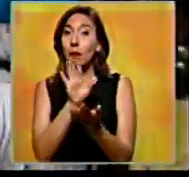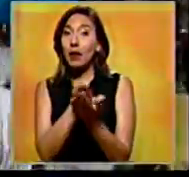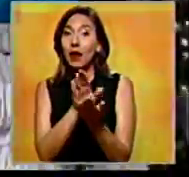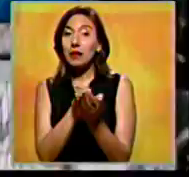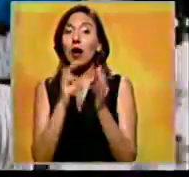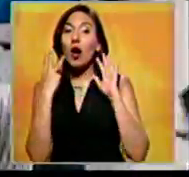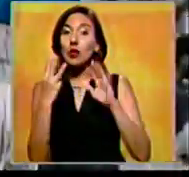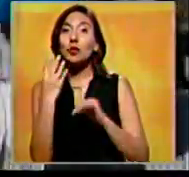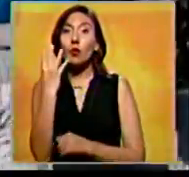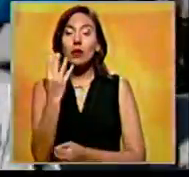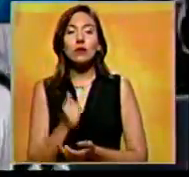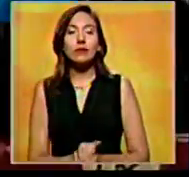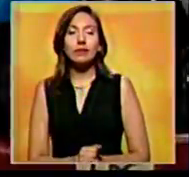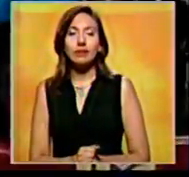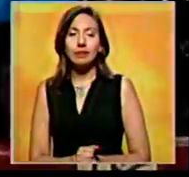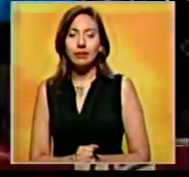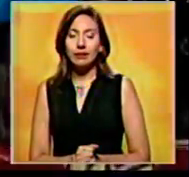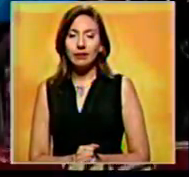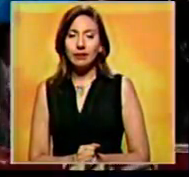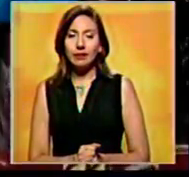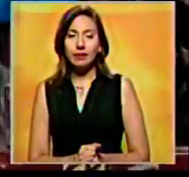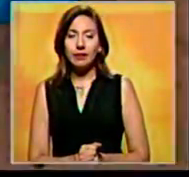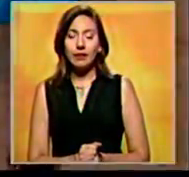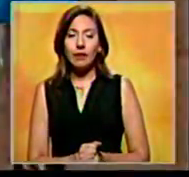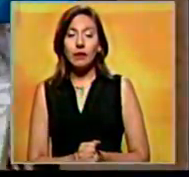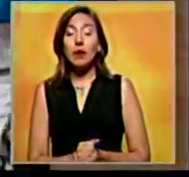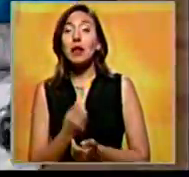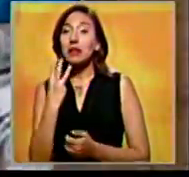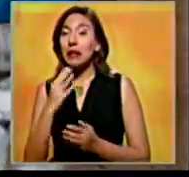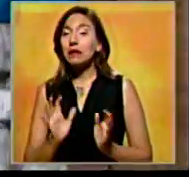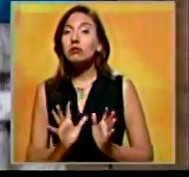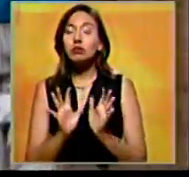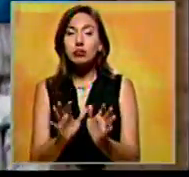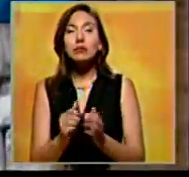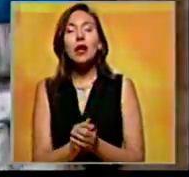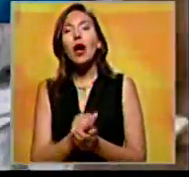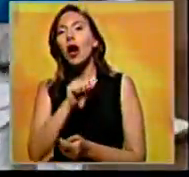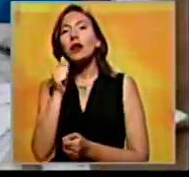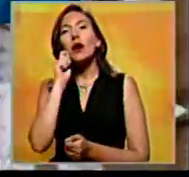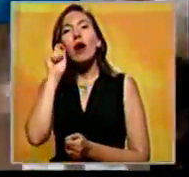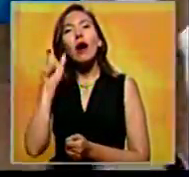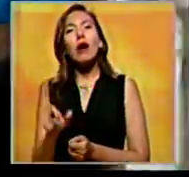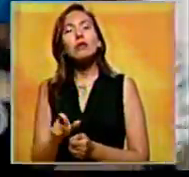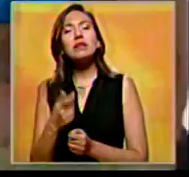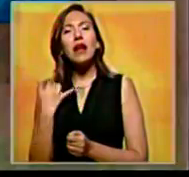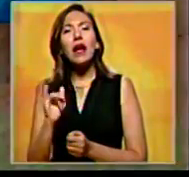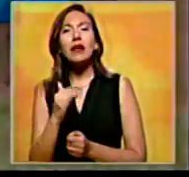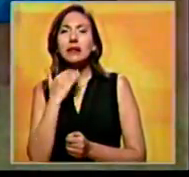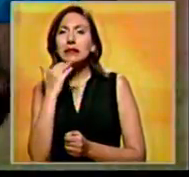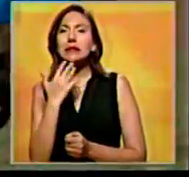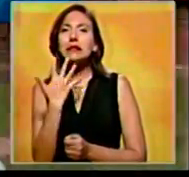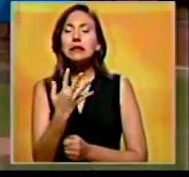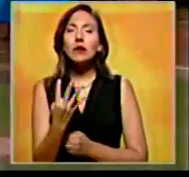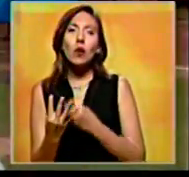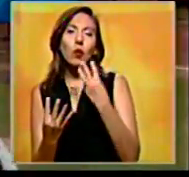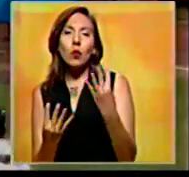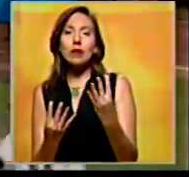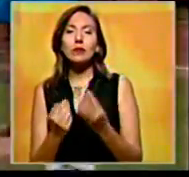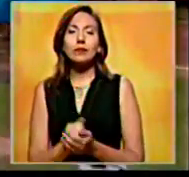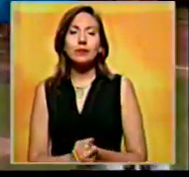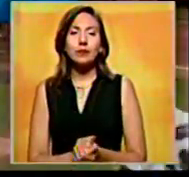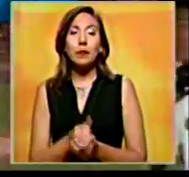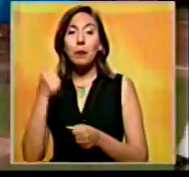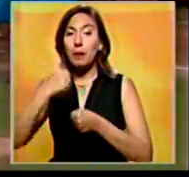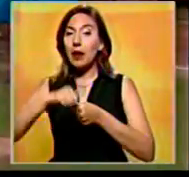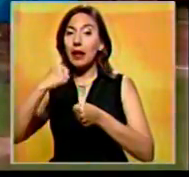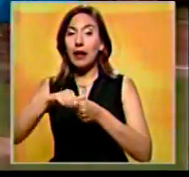Margarita 8-4. Ronnie Cedeño ligó de 4-1 con 3 remolcadas y Alex Romero se fue 5-4 con empujada y 2 anotadas. En